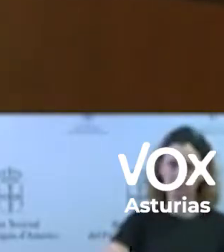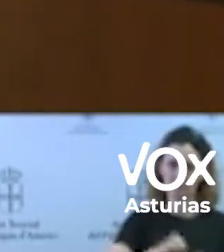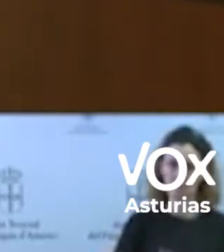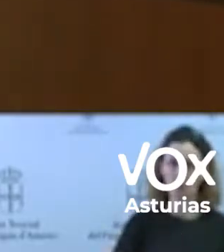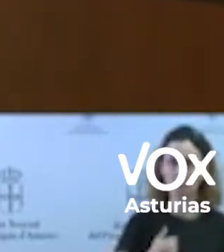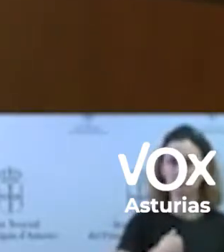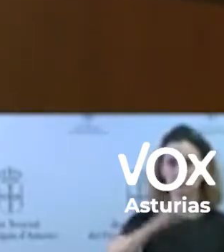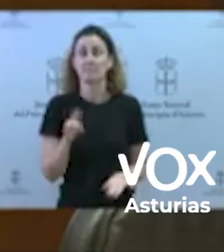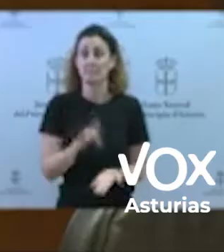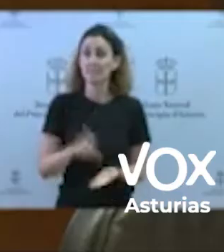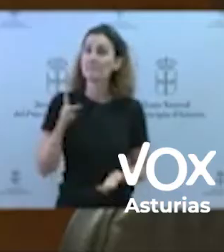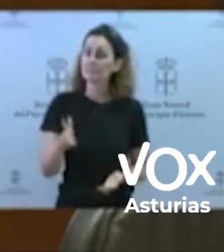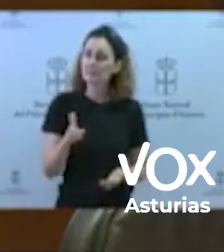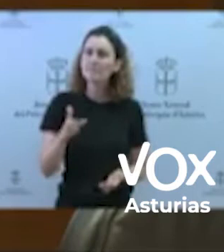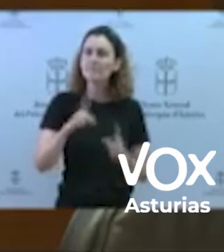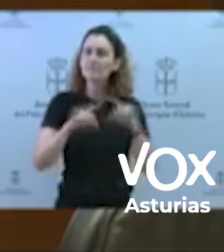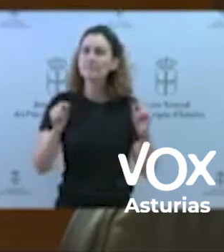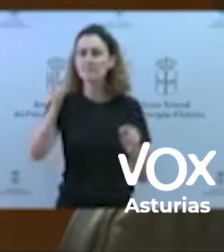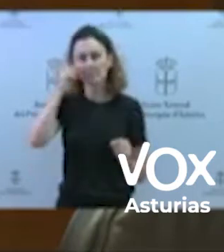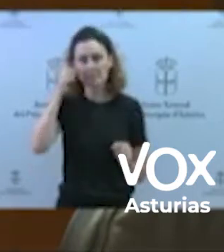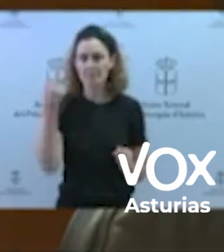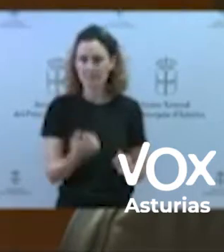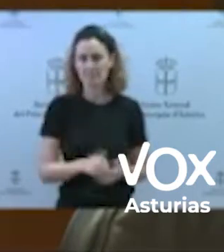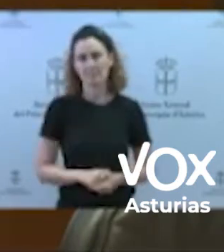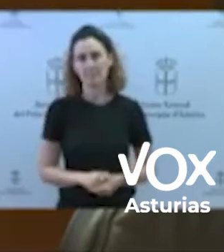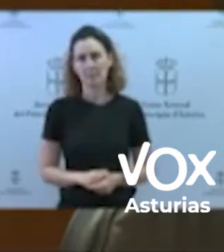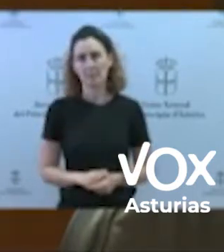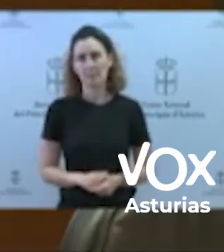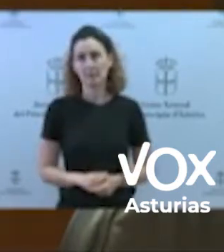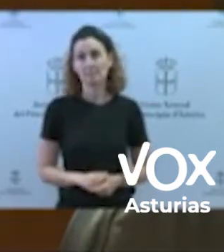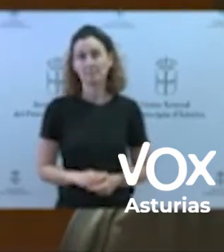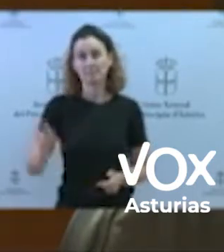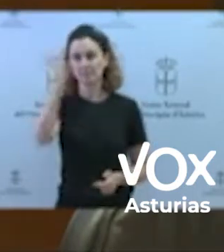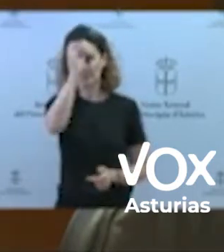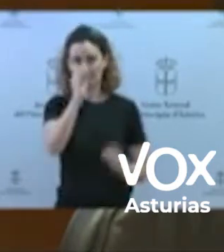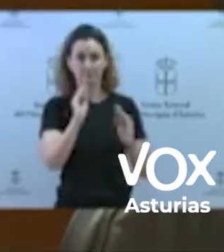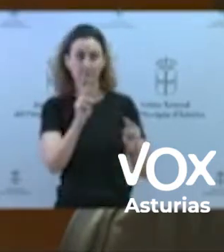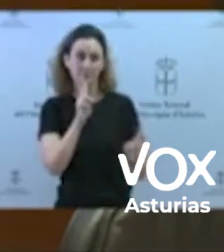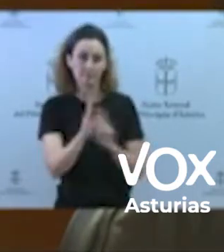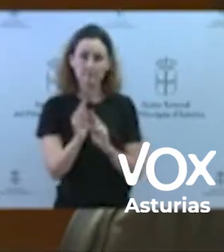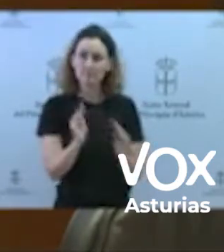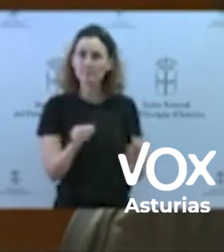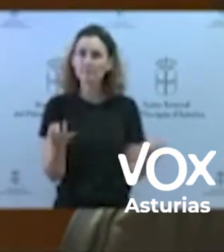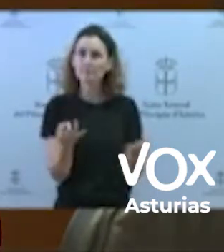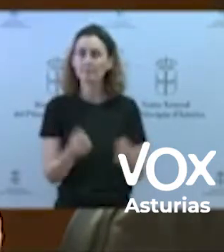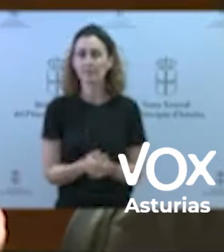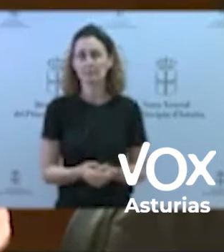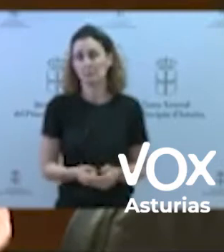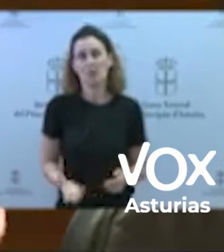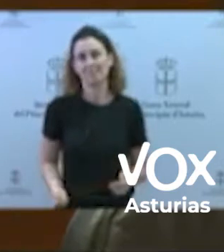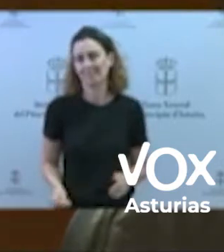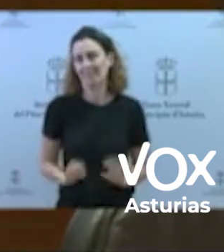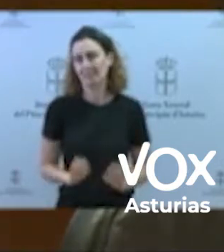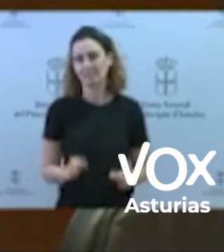cuál es la opinión de su presidente. Su posición y su respuesta es una muestra de cobardía. Una muestra de cobardía, de falta de audacia, de la que